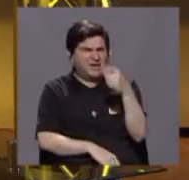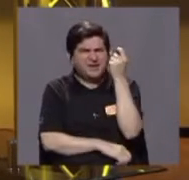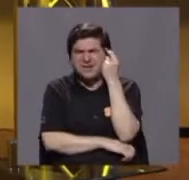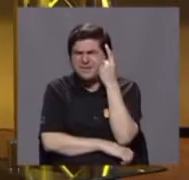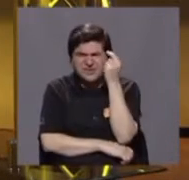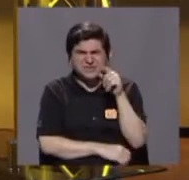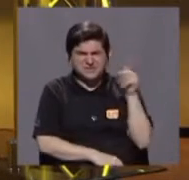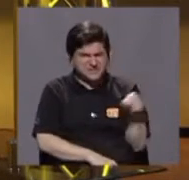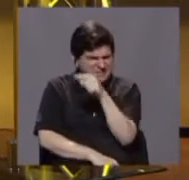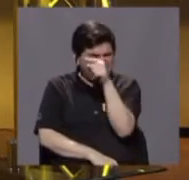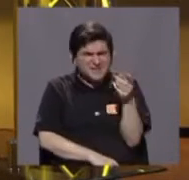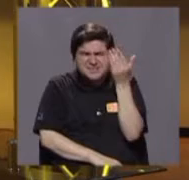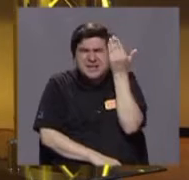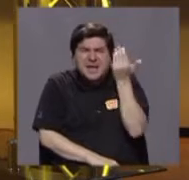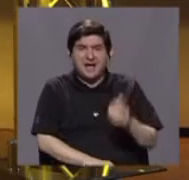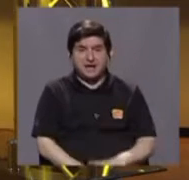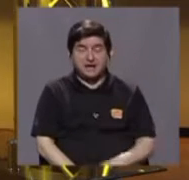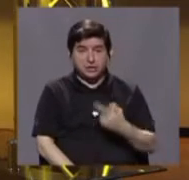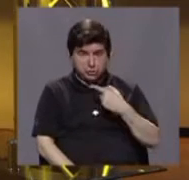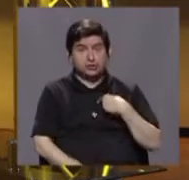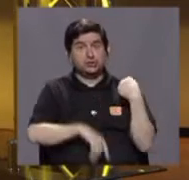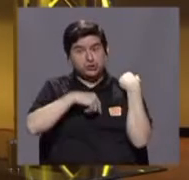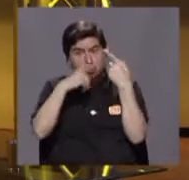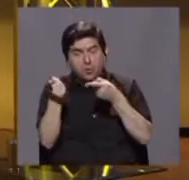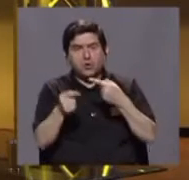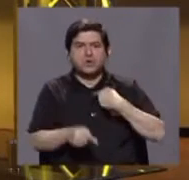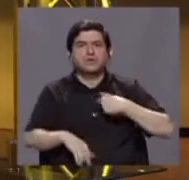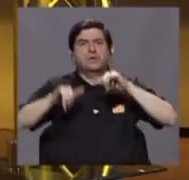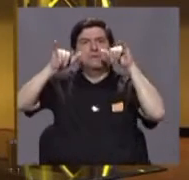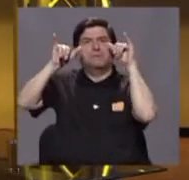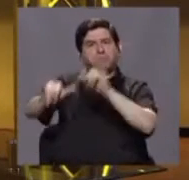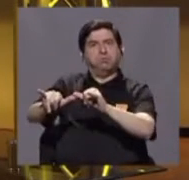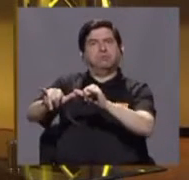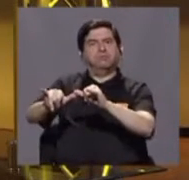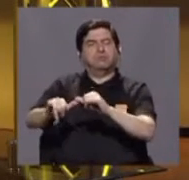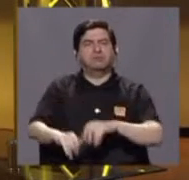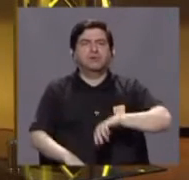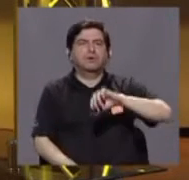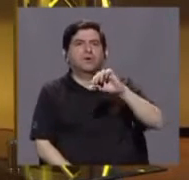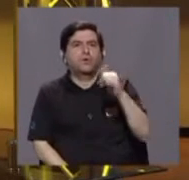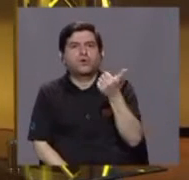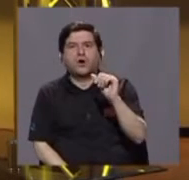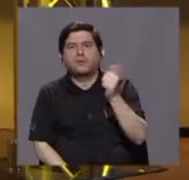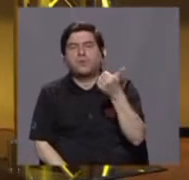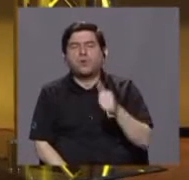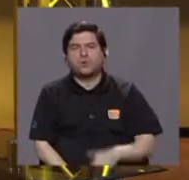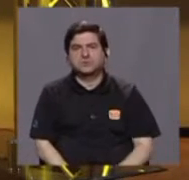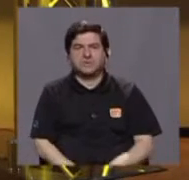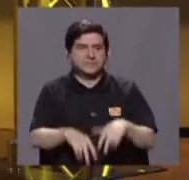que cancelase, y efectivamente si hubiese hecho el viaje me hubiera quedado como otros